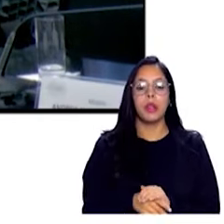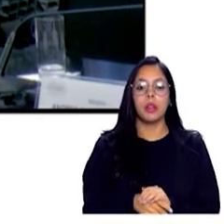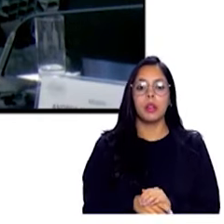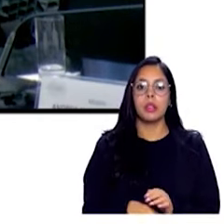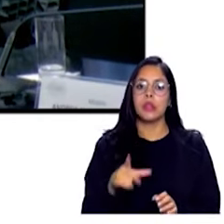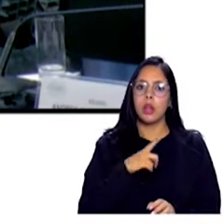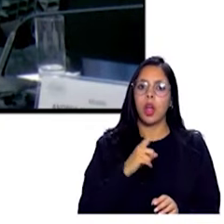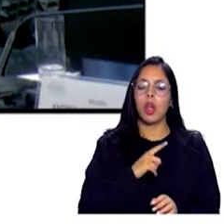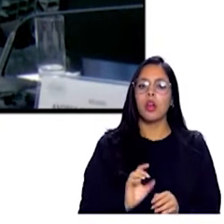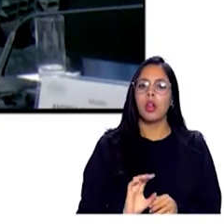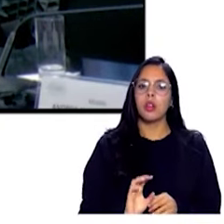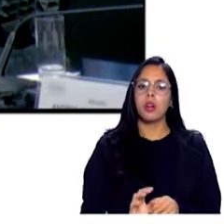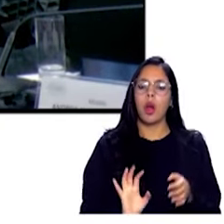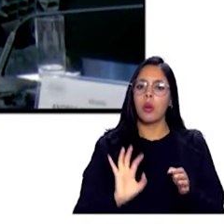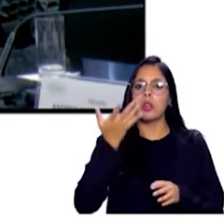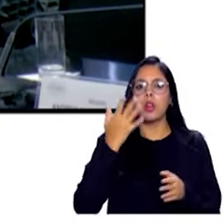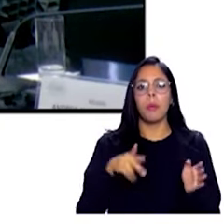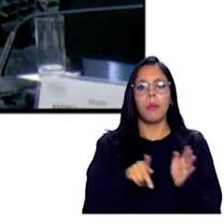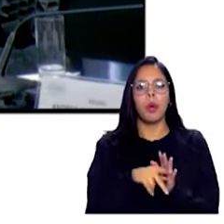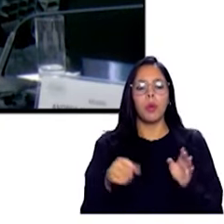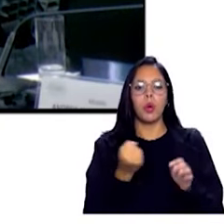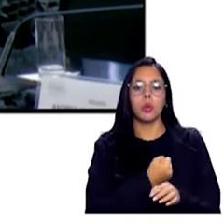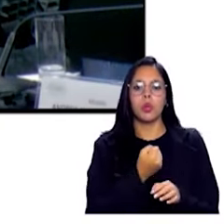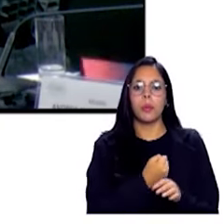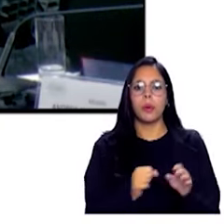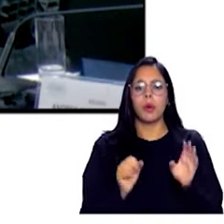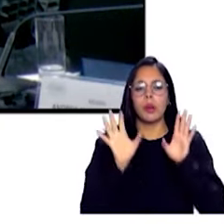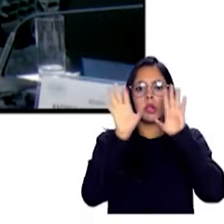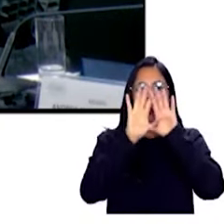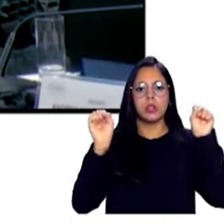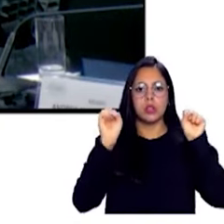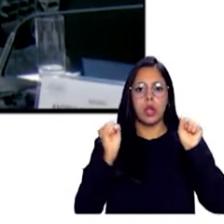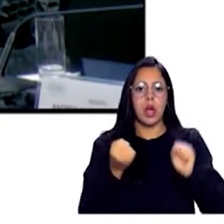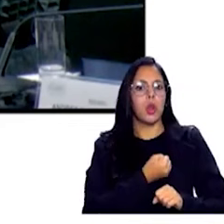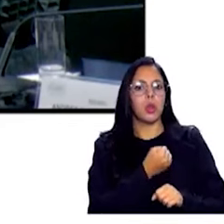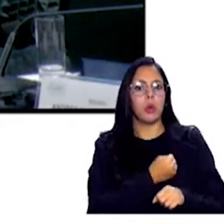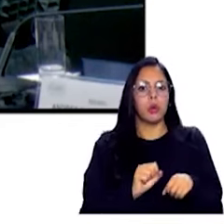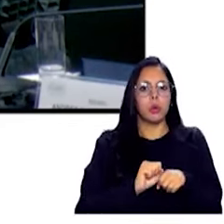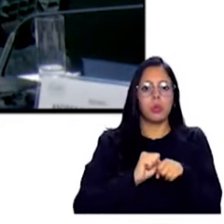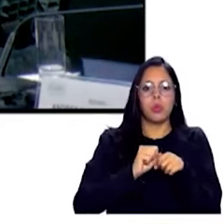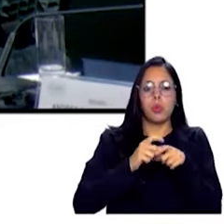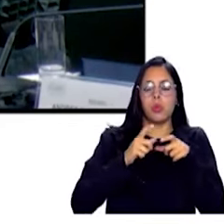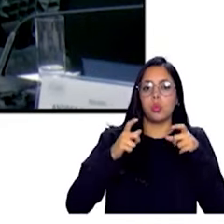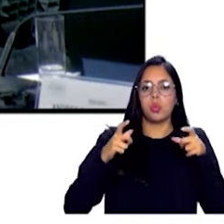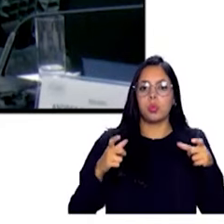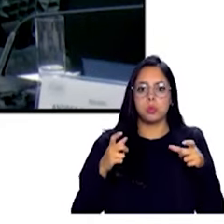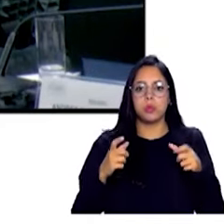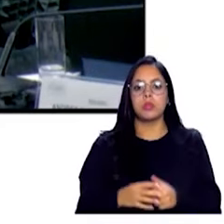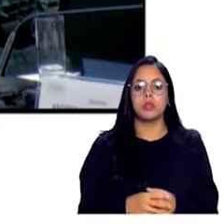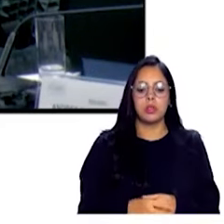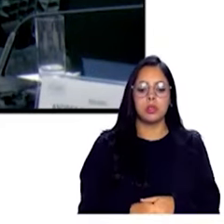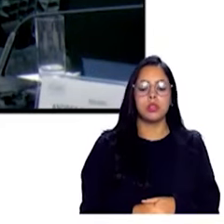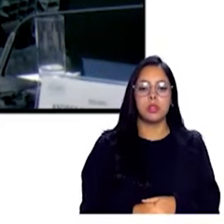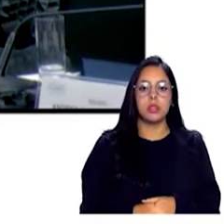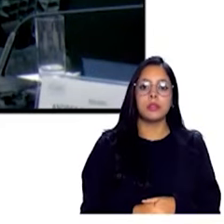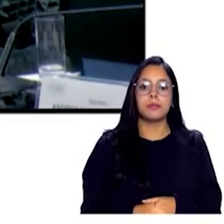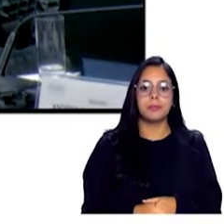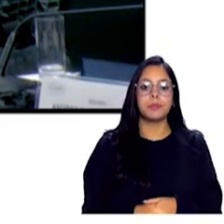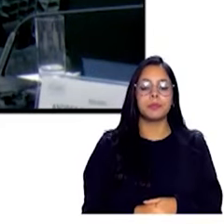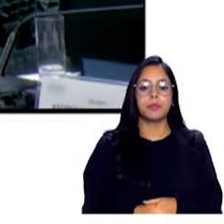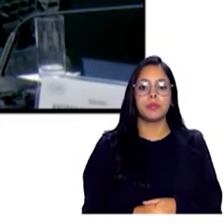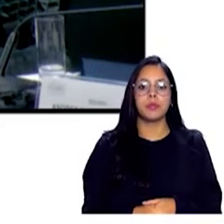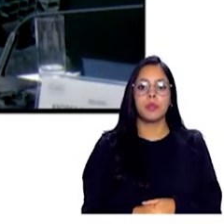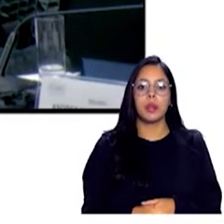supremo no es un número má elevado no es un número elevado a Así la pendencia que ha en el tribunal